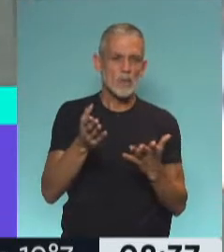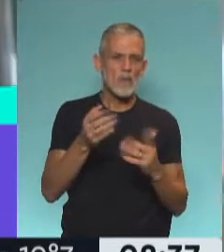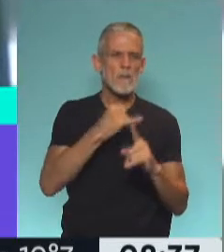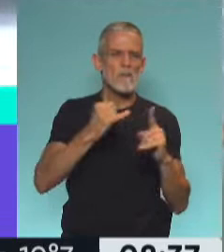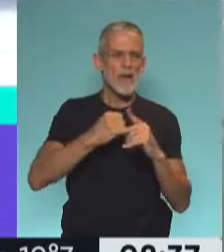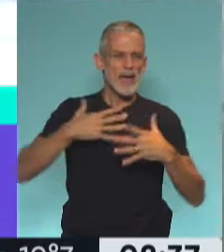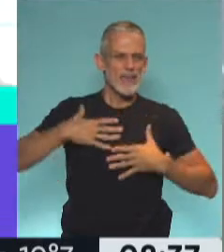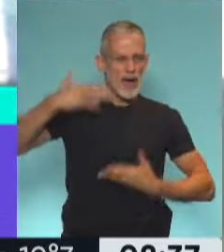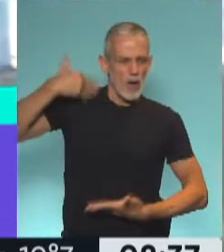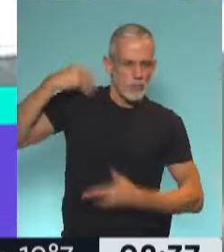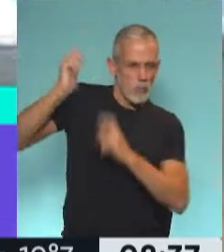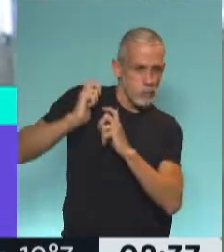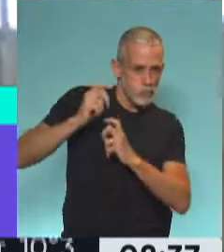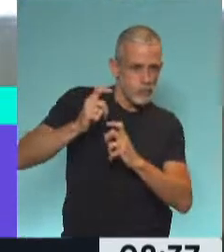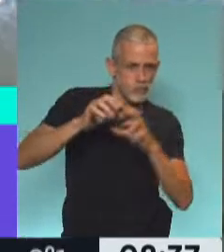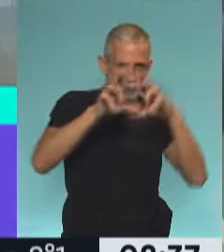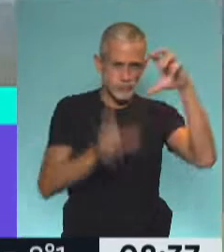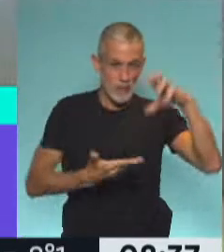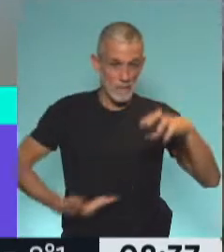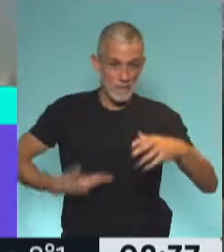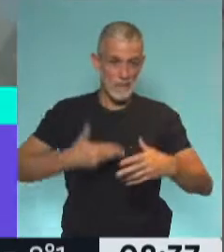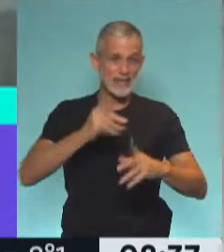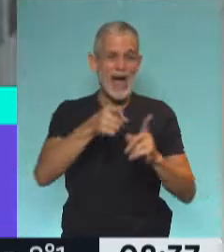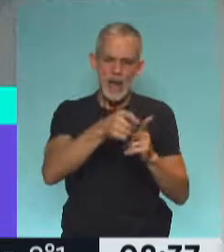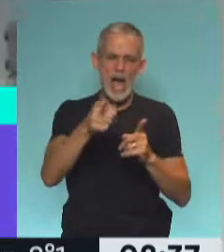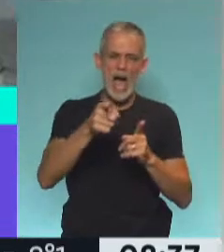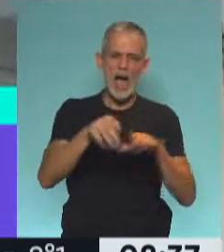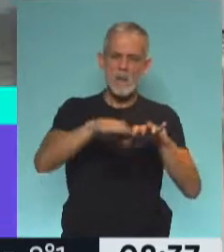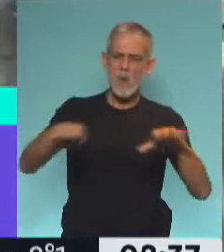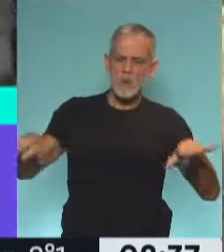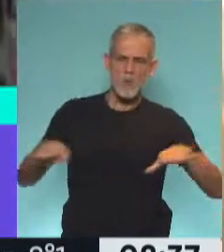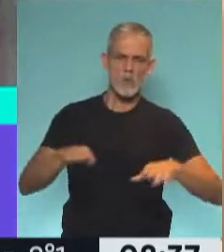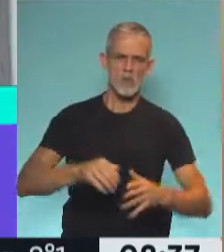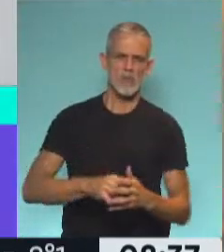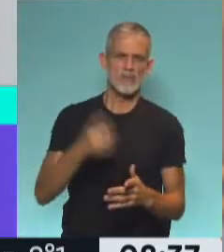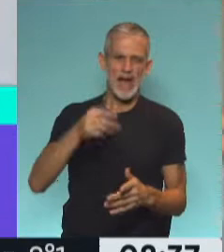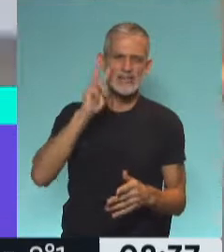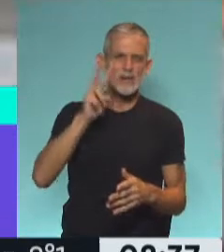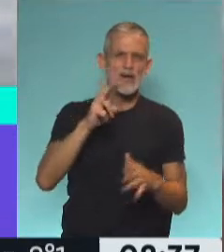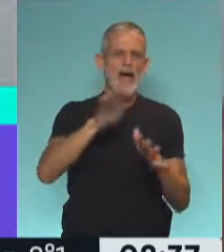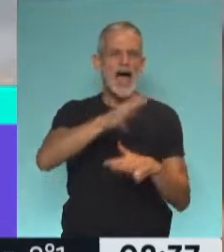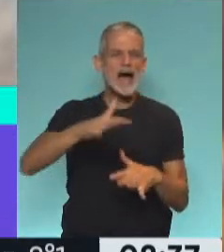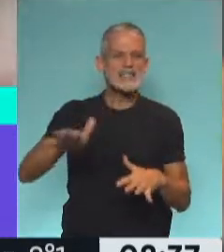reses, donde realmente depostamos acá directamente, donde la gente puede venir y... Osvaldo, ahí tenemos asado